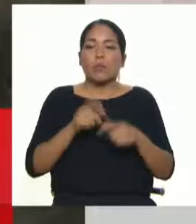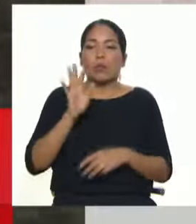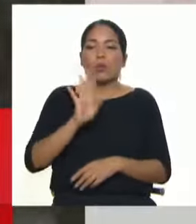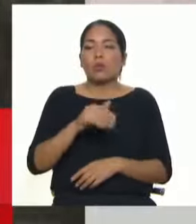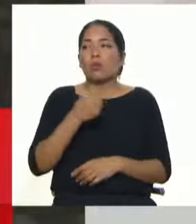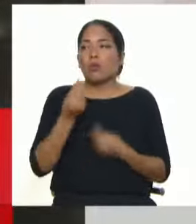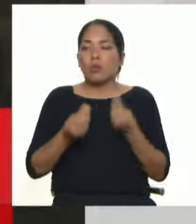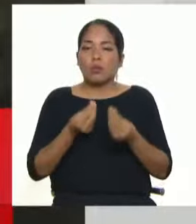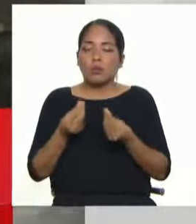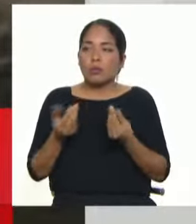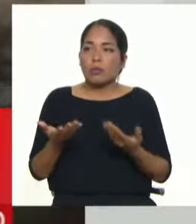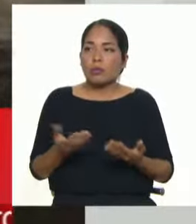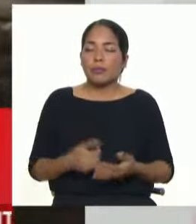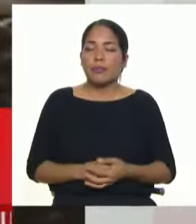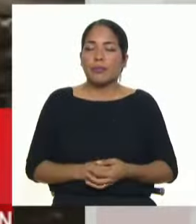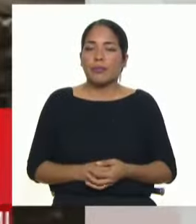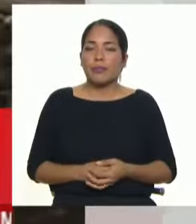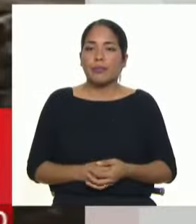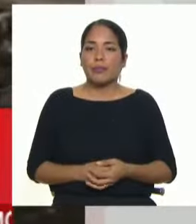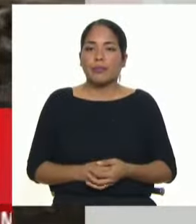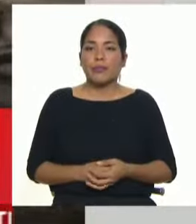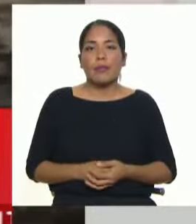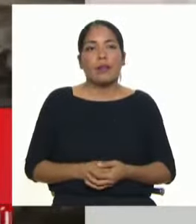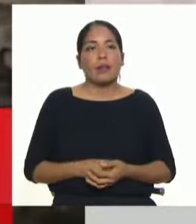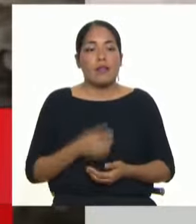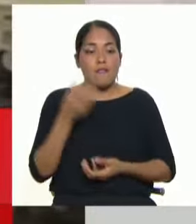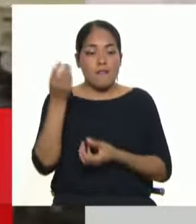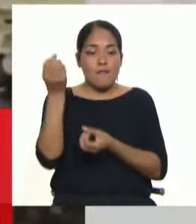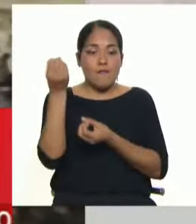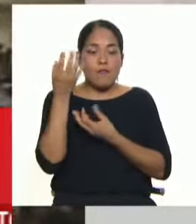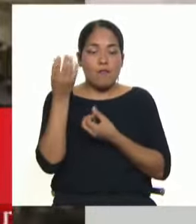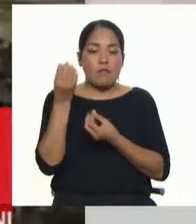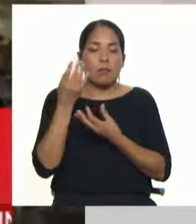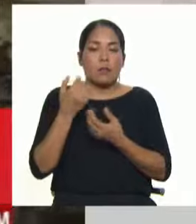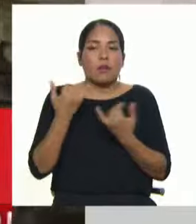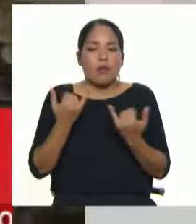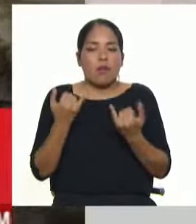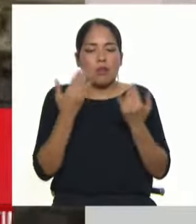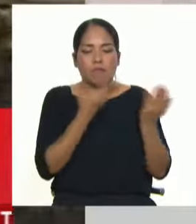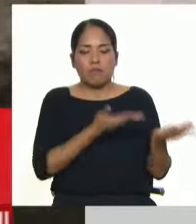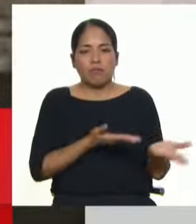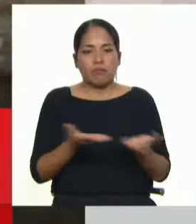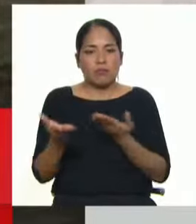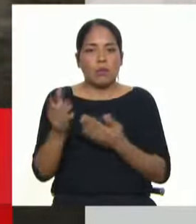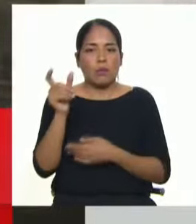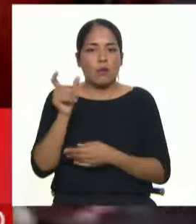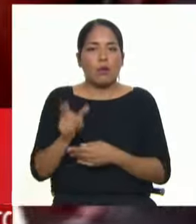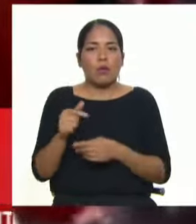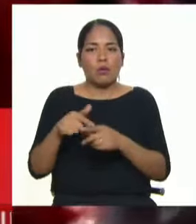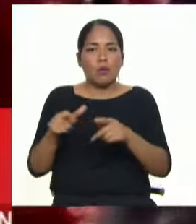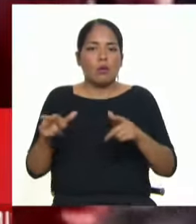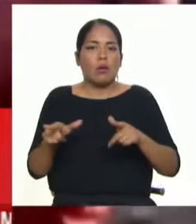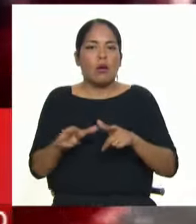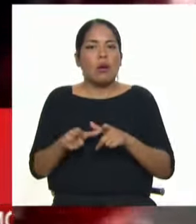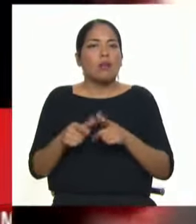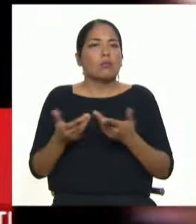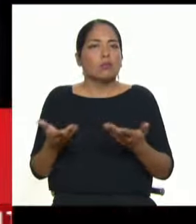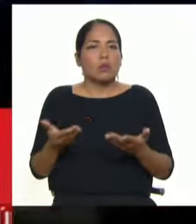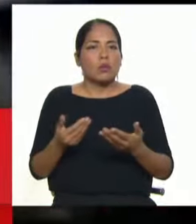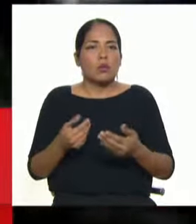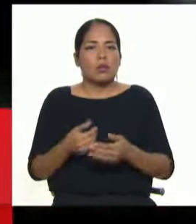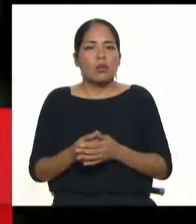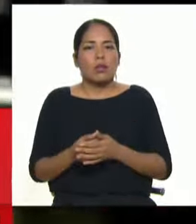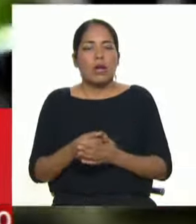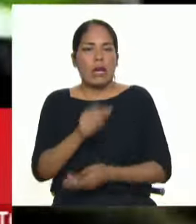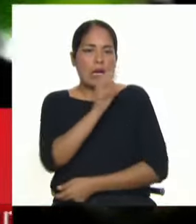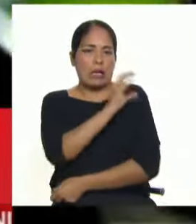para ser atendido? Según me informan que se lo están trasladando a la ciudad de Huancayo, a la Clínica